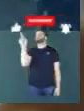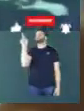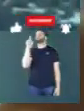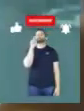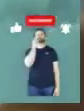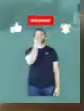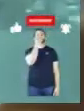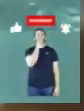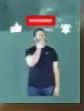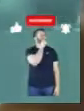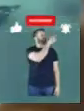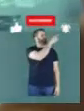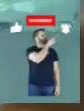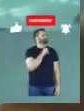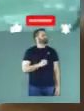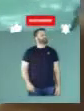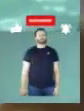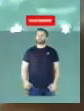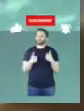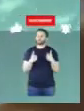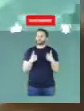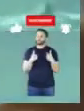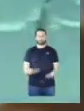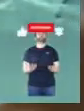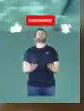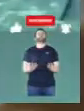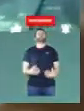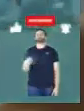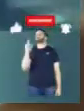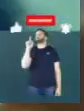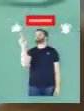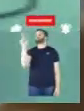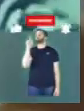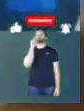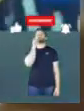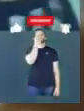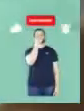¡Tuviste la oportunidad de matar a la chingada! ¡Llámala!